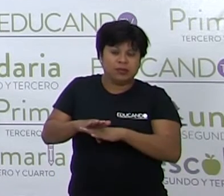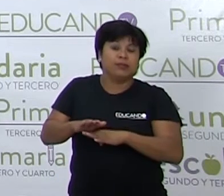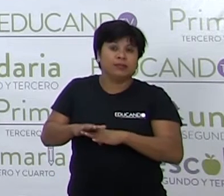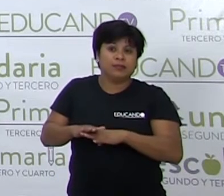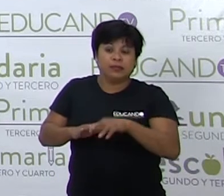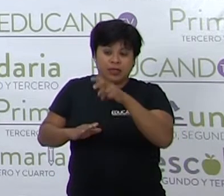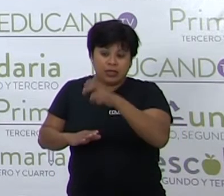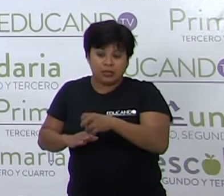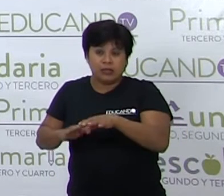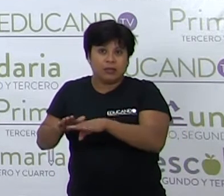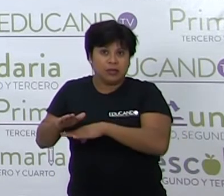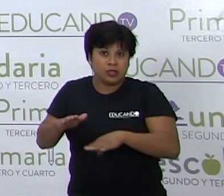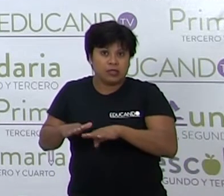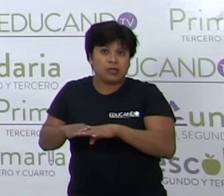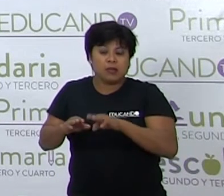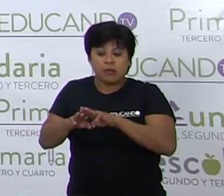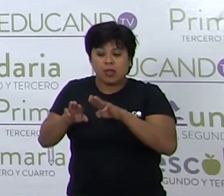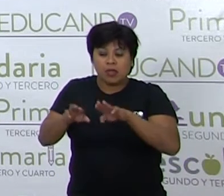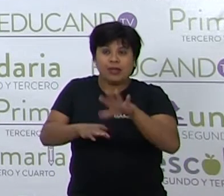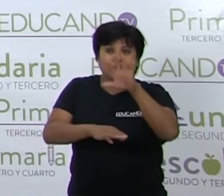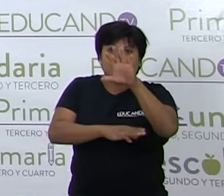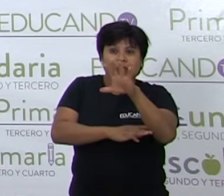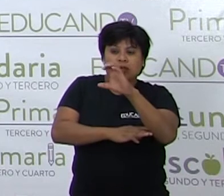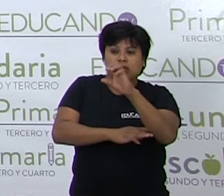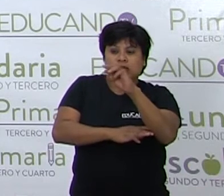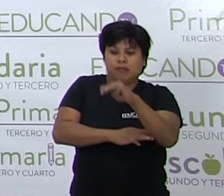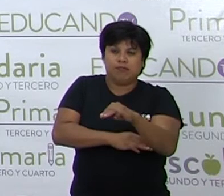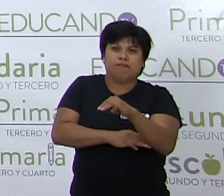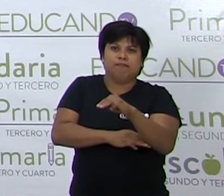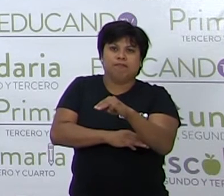mide cinco centímetros